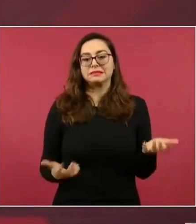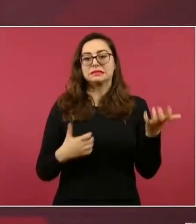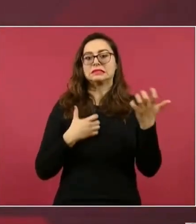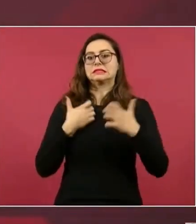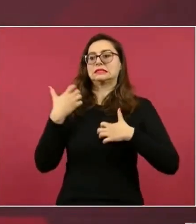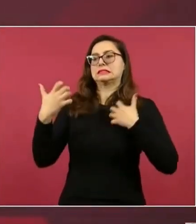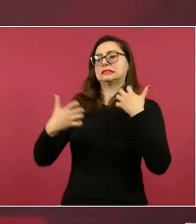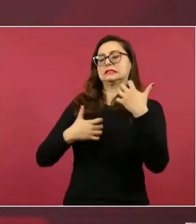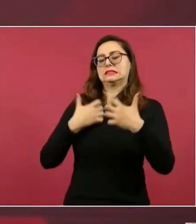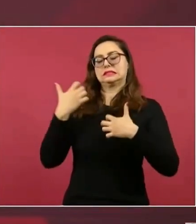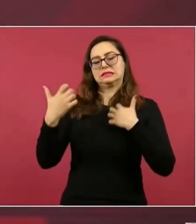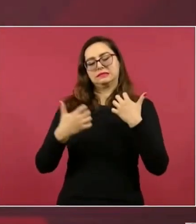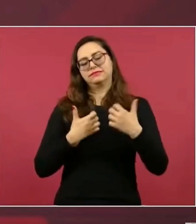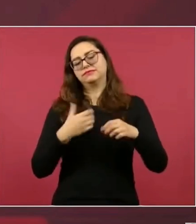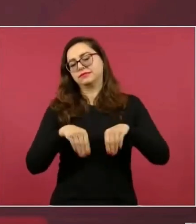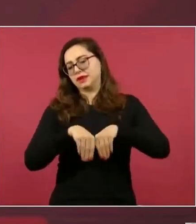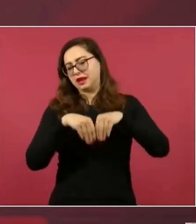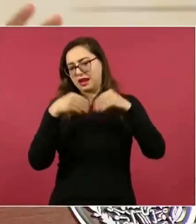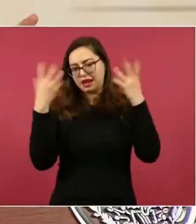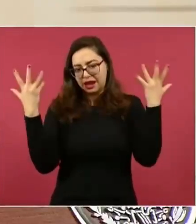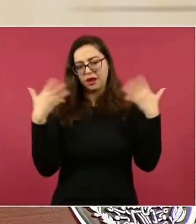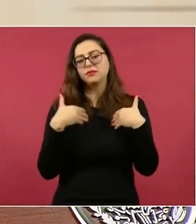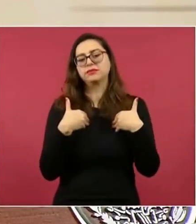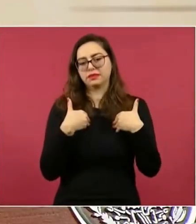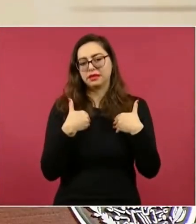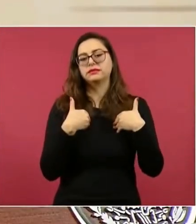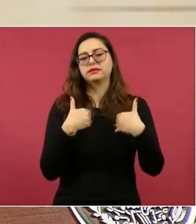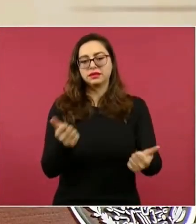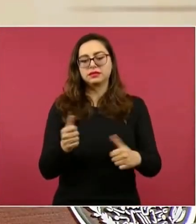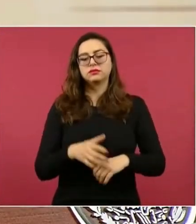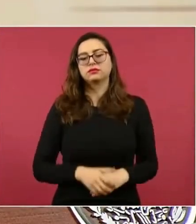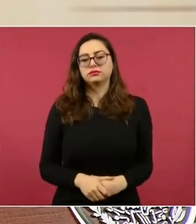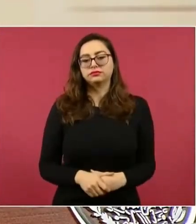de nuestro tiempo es la separación